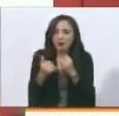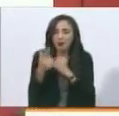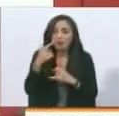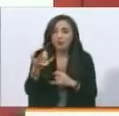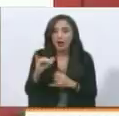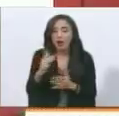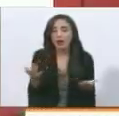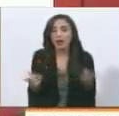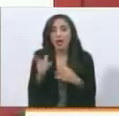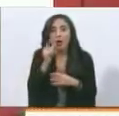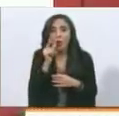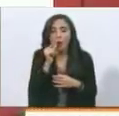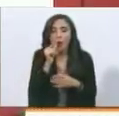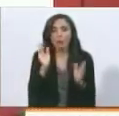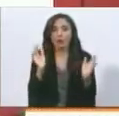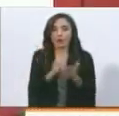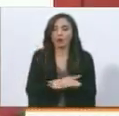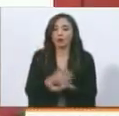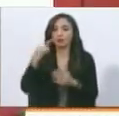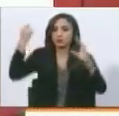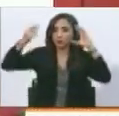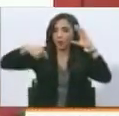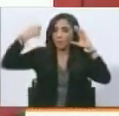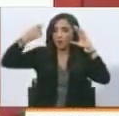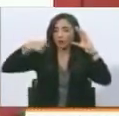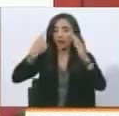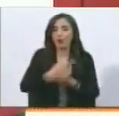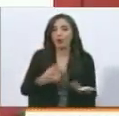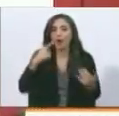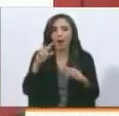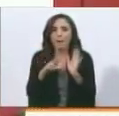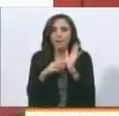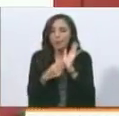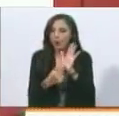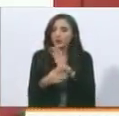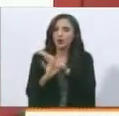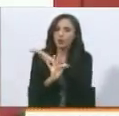Monasterio es el que pasa Requesén por la frontera